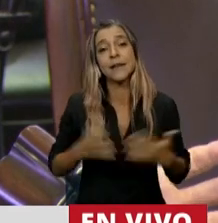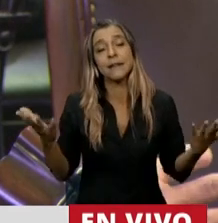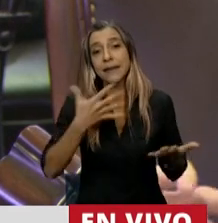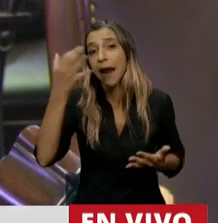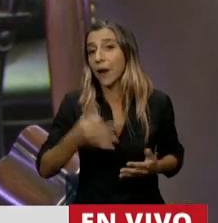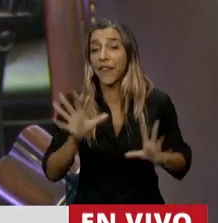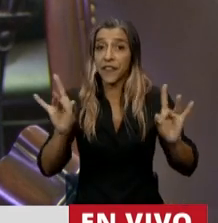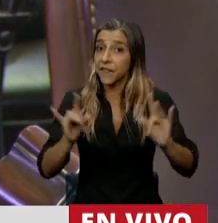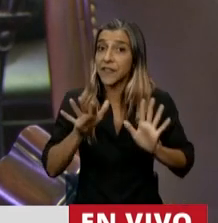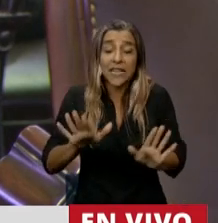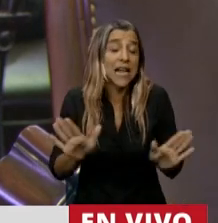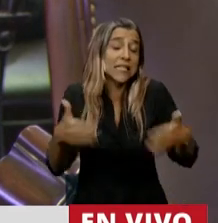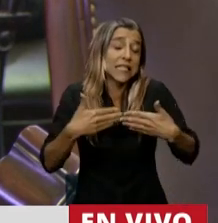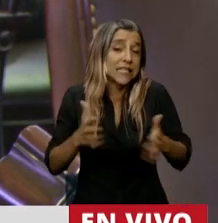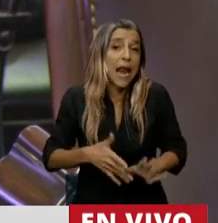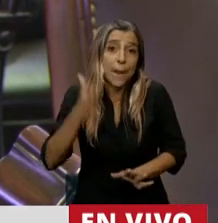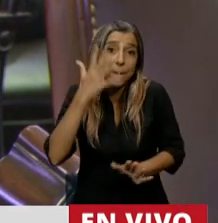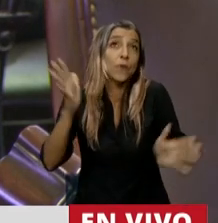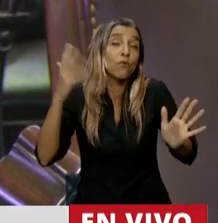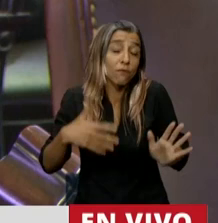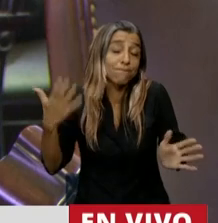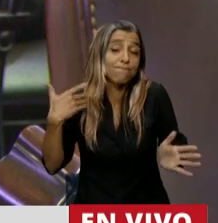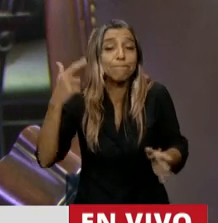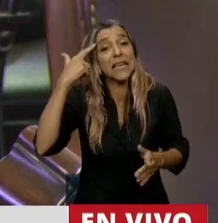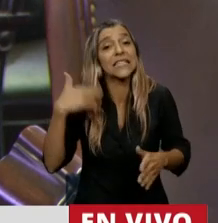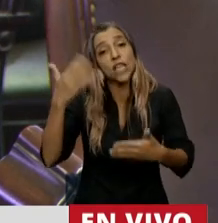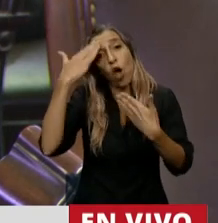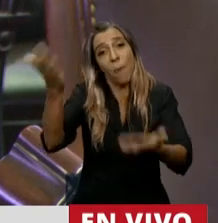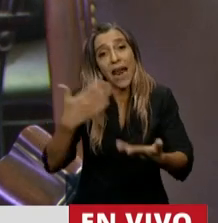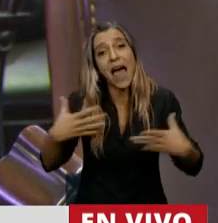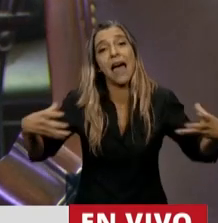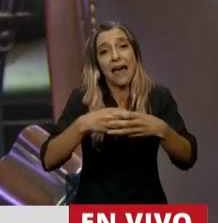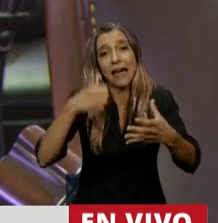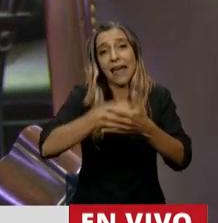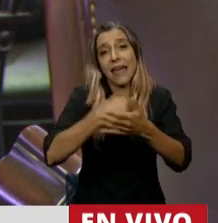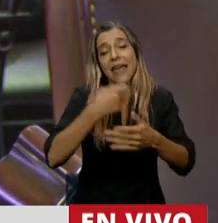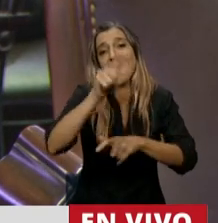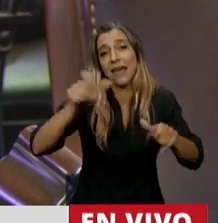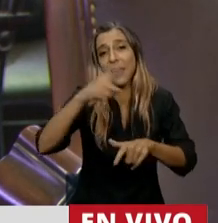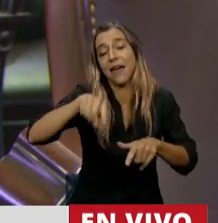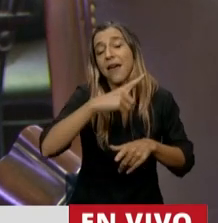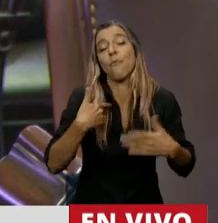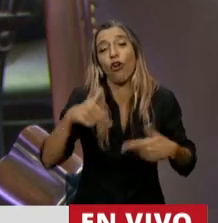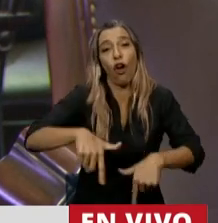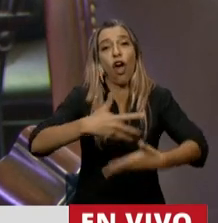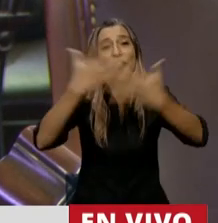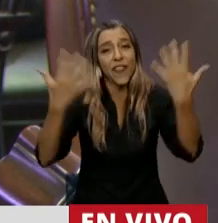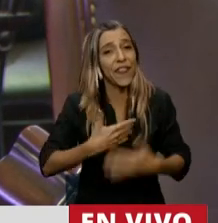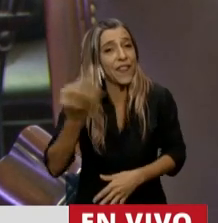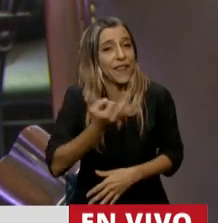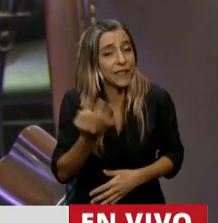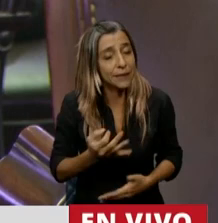La verdad que es muy difícil cerrar así. Quería cerrar haciendo un homenaje a la militancia, en el Día de la Militancia. Hoy es un día